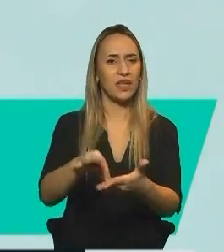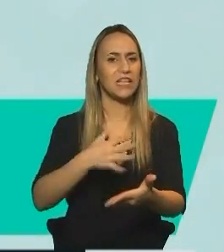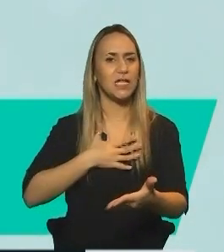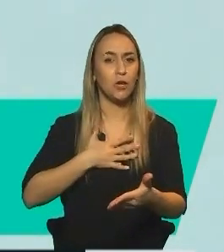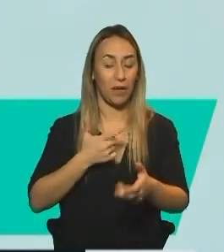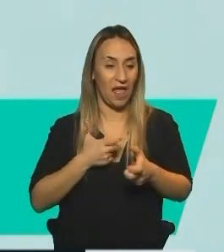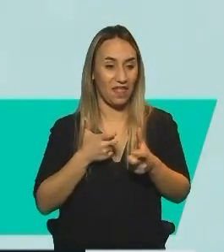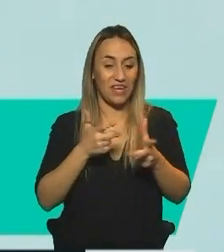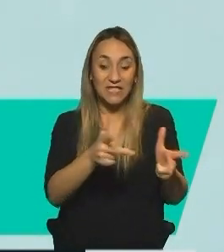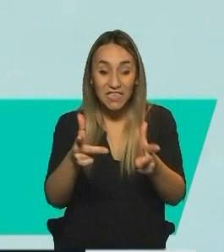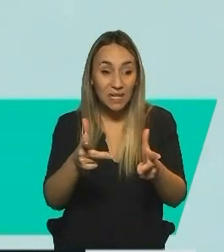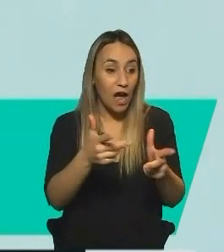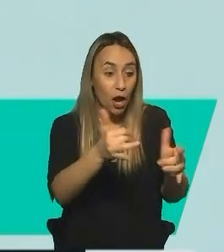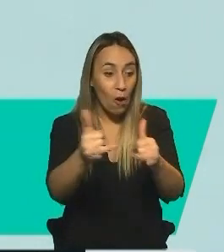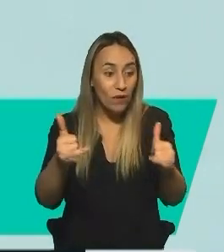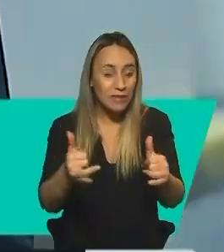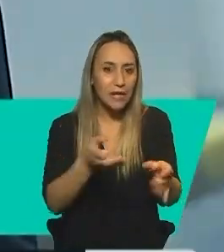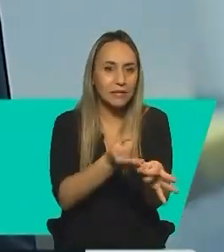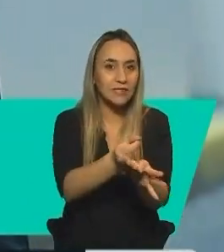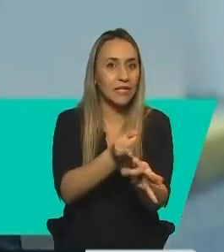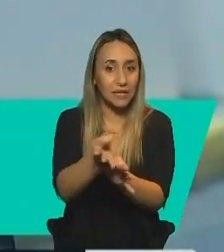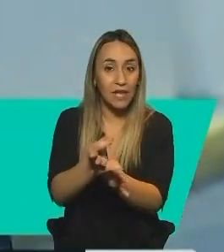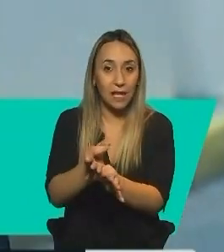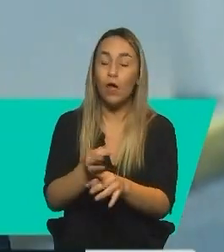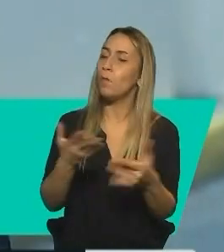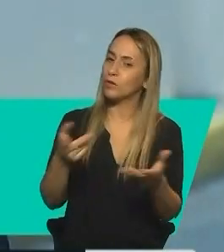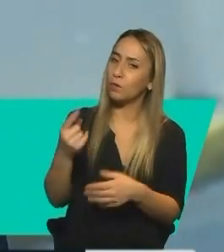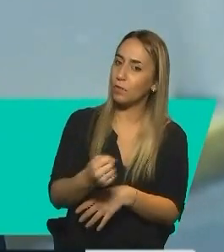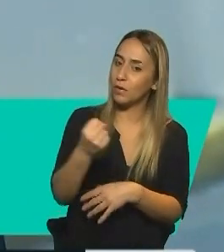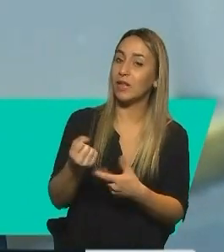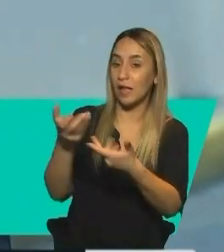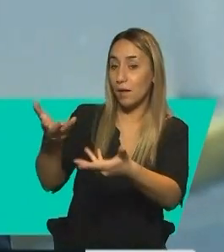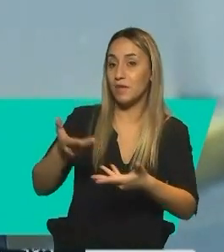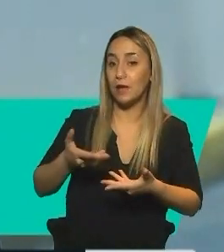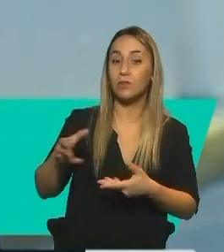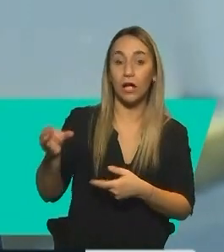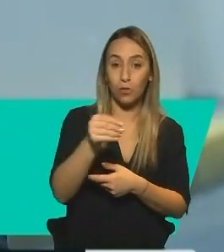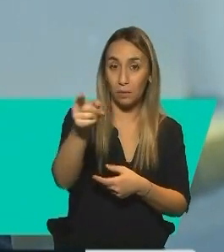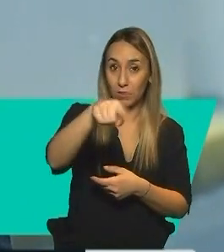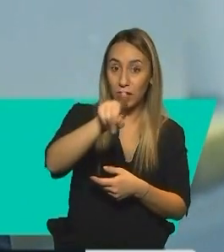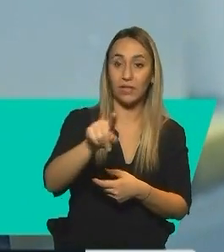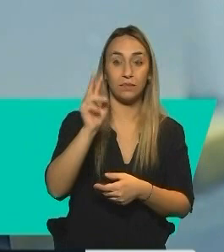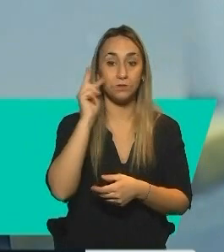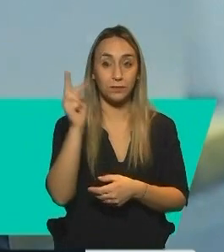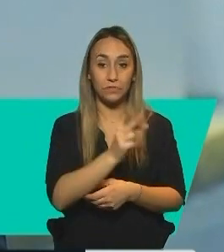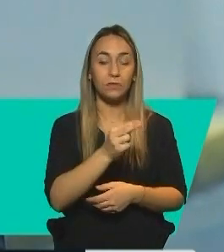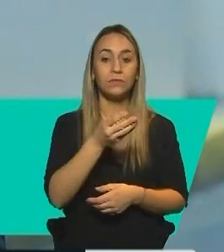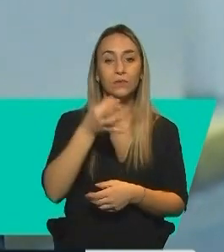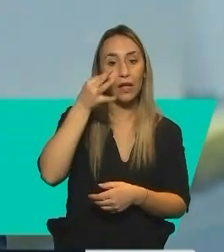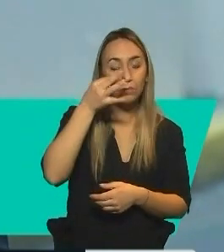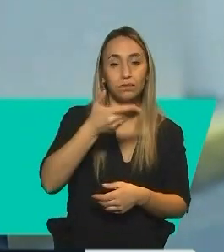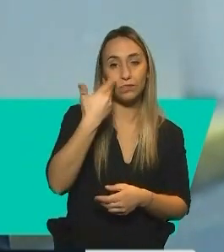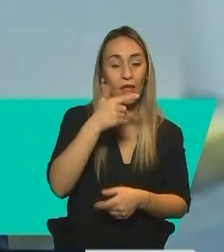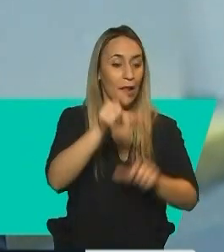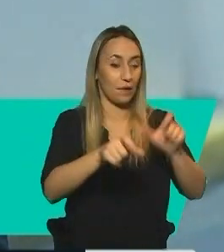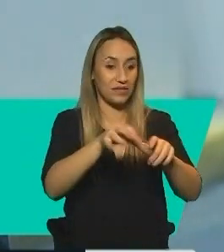podía decir a jóvenes. Seguro, es muy importante y por eso también invitamos a todos a que puedan escuchar el testimonio de los